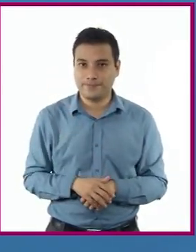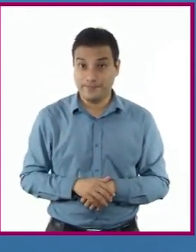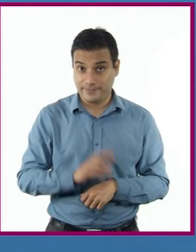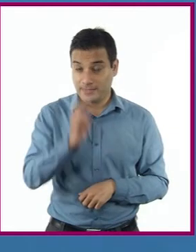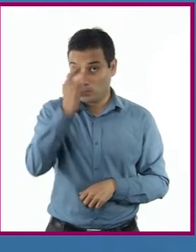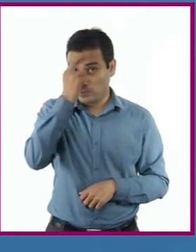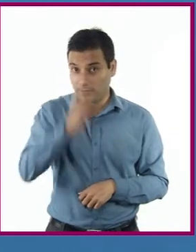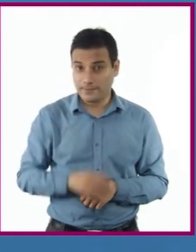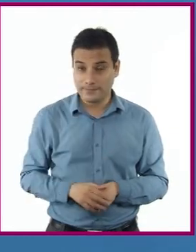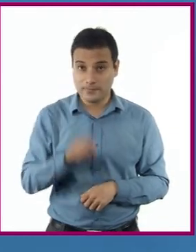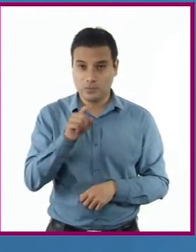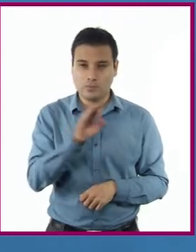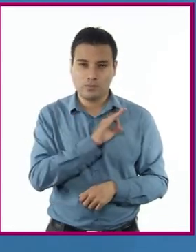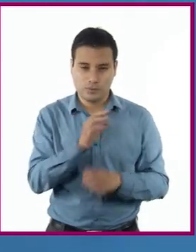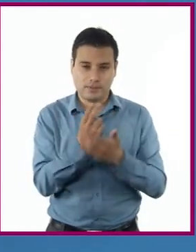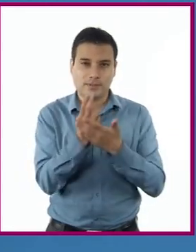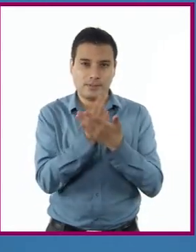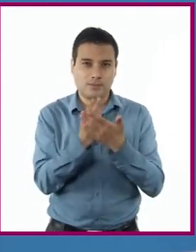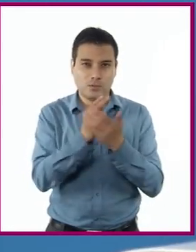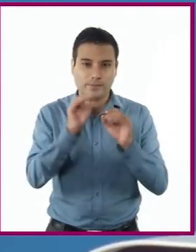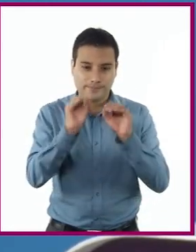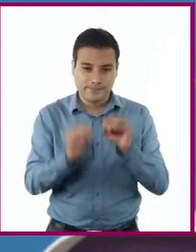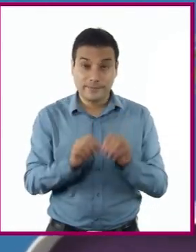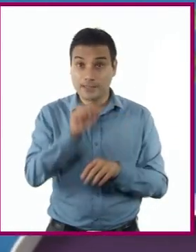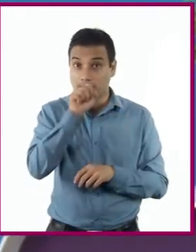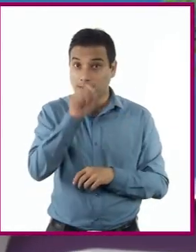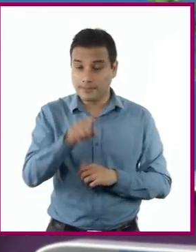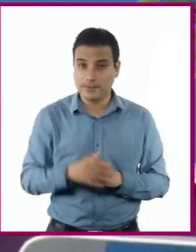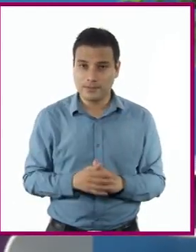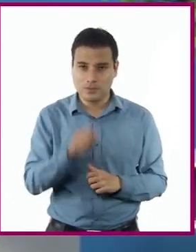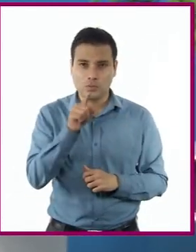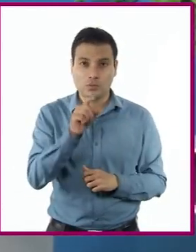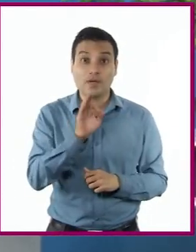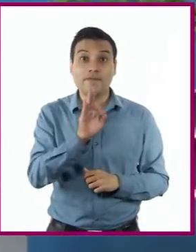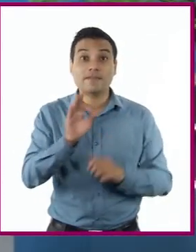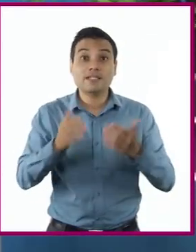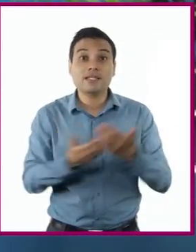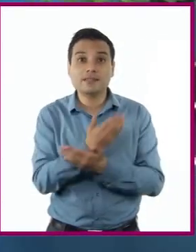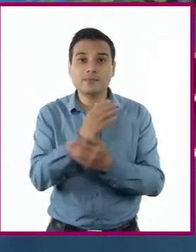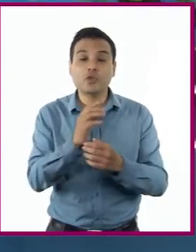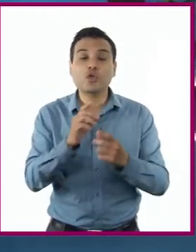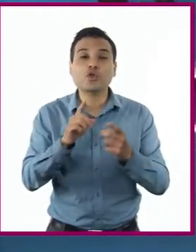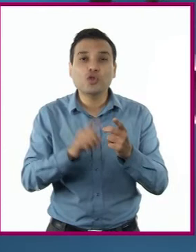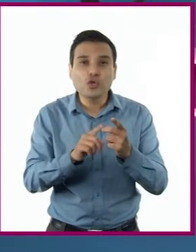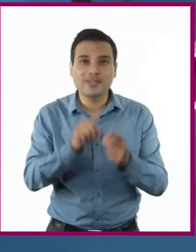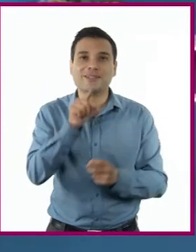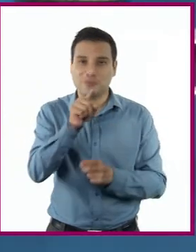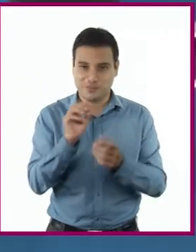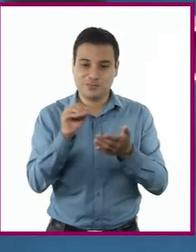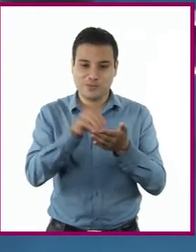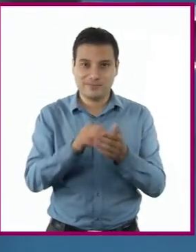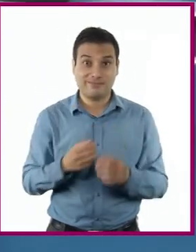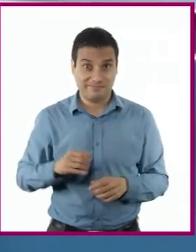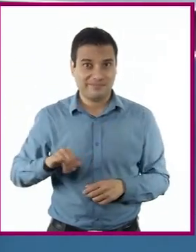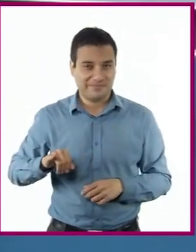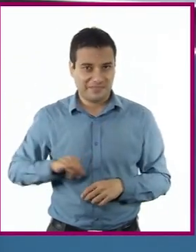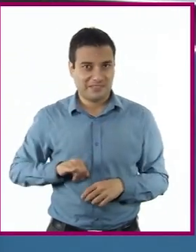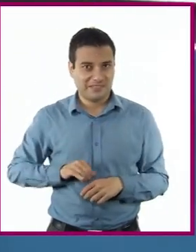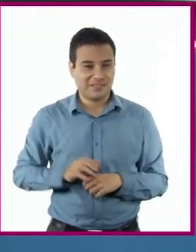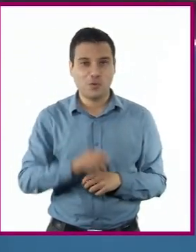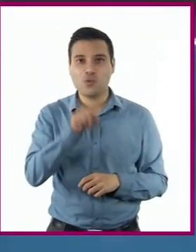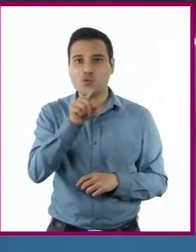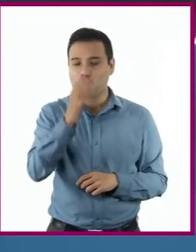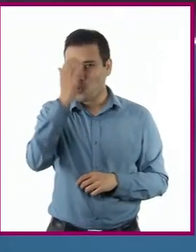Recuerden que pueden ilustrarla. Además, ubiquen su fecha de nacimiento Seguro les resultará interesante conocer